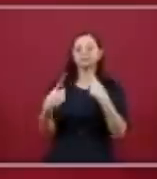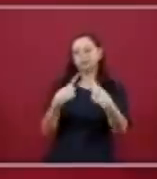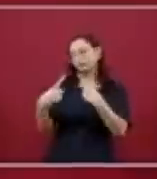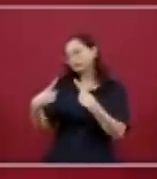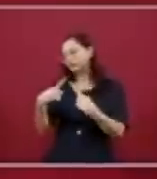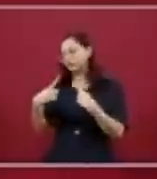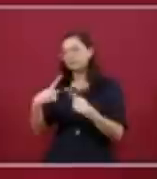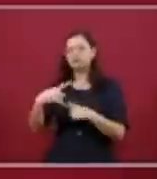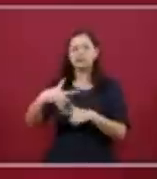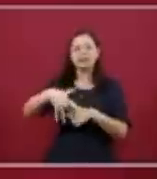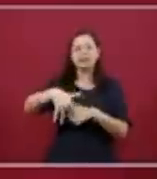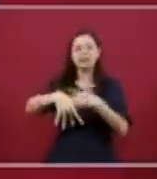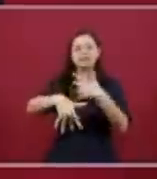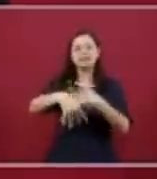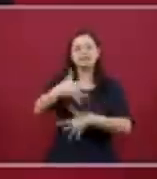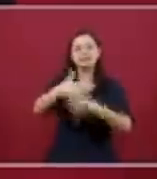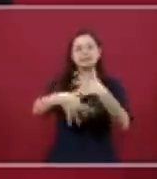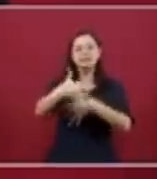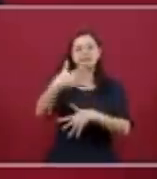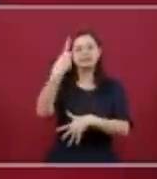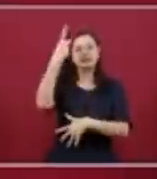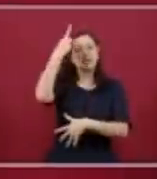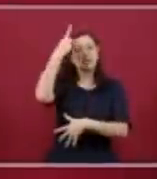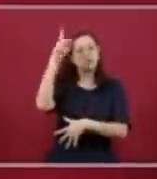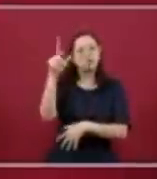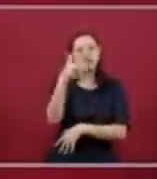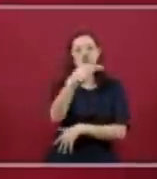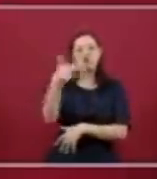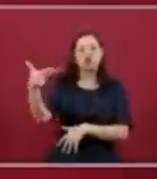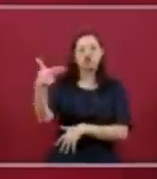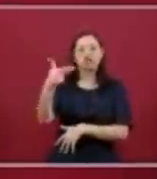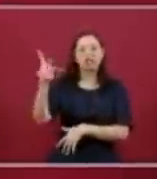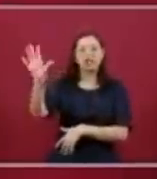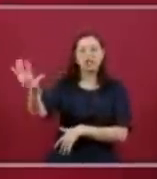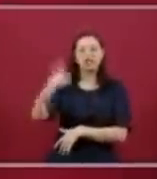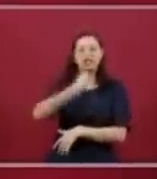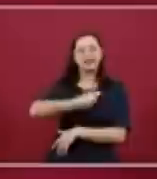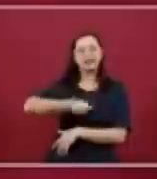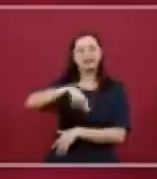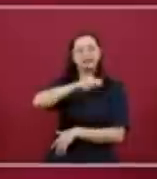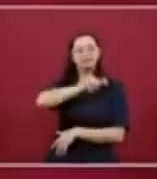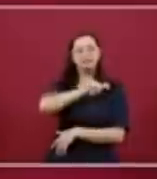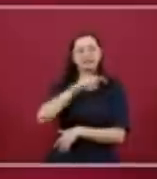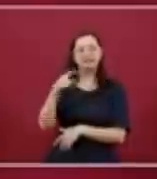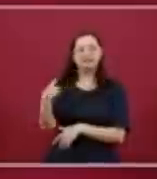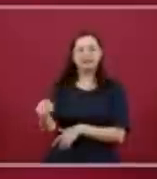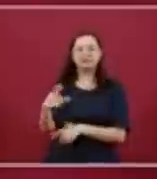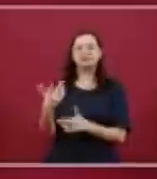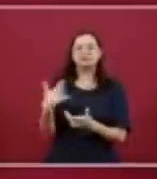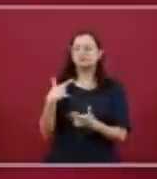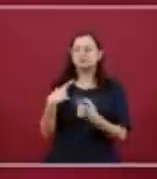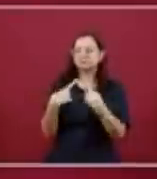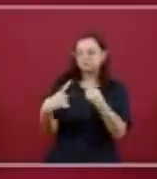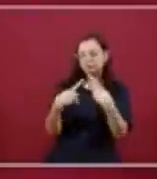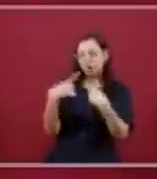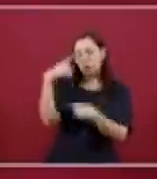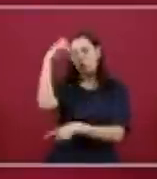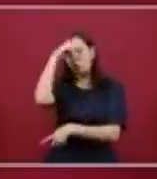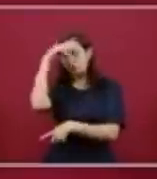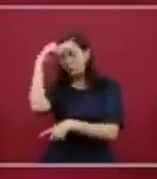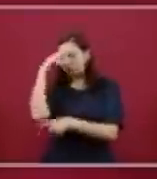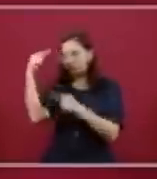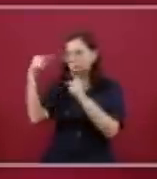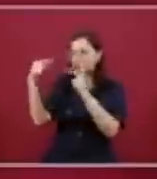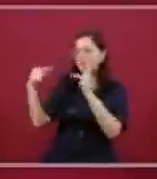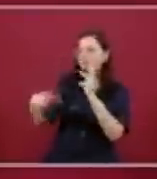15 propietarios de las cadenas hoteleras españolas, en las que nos plantearon algunos puntos de vista que estamos